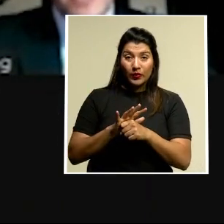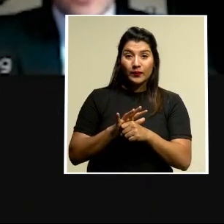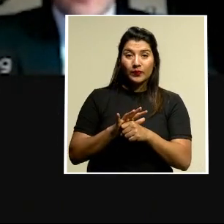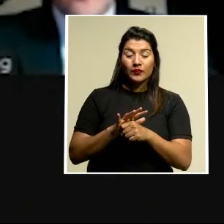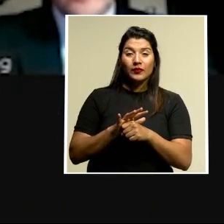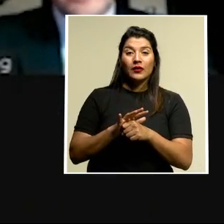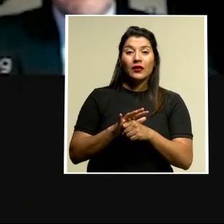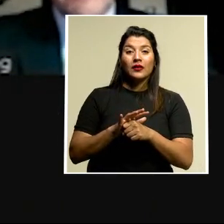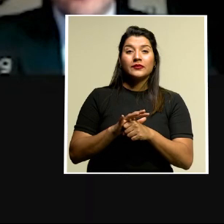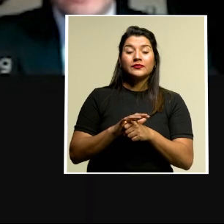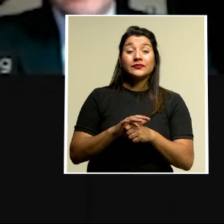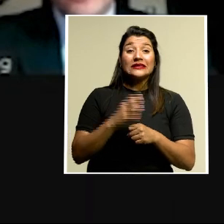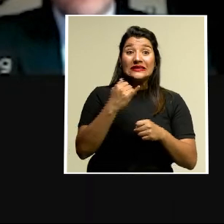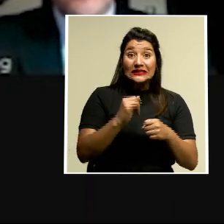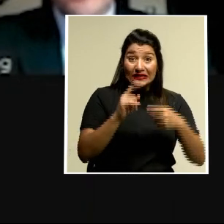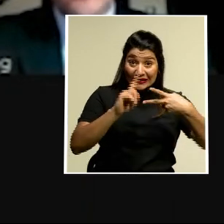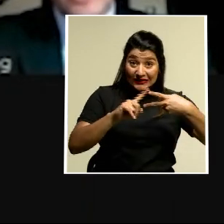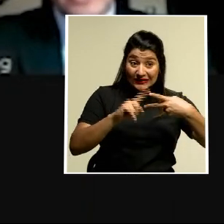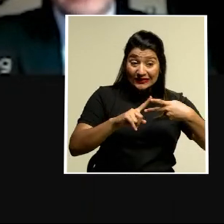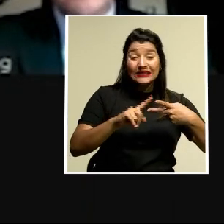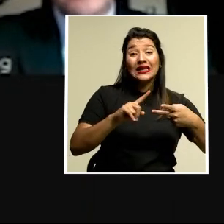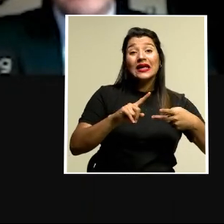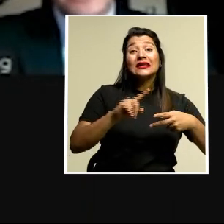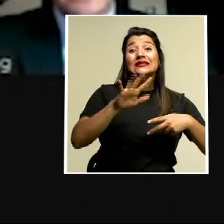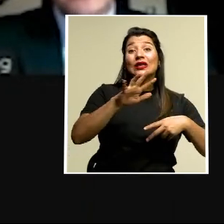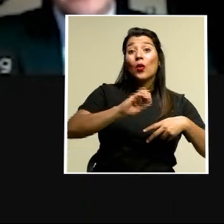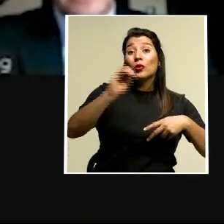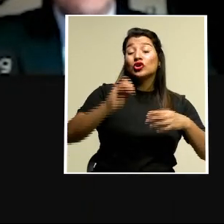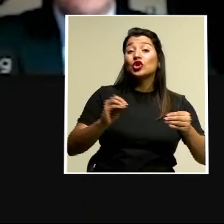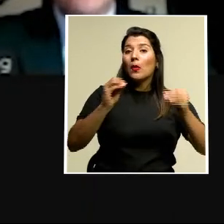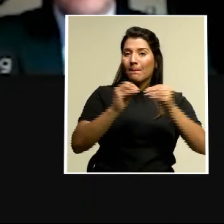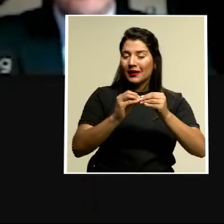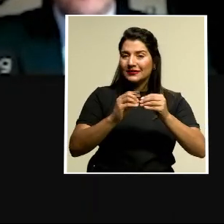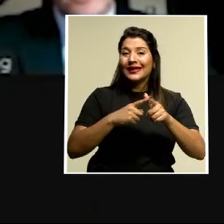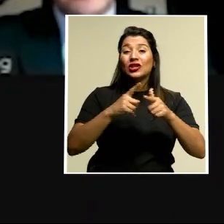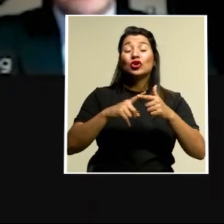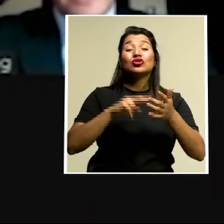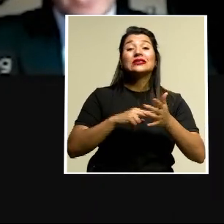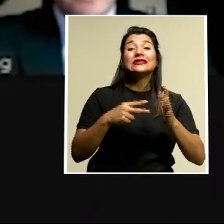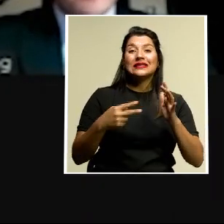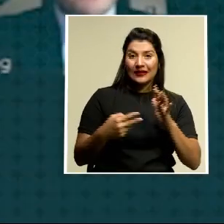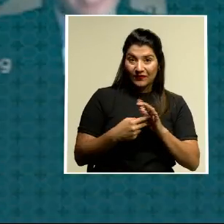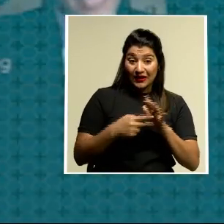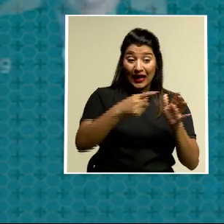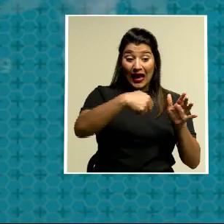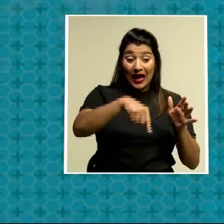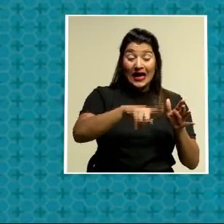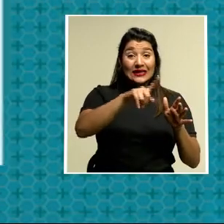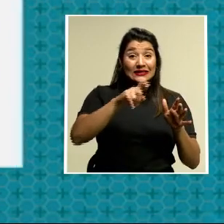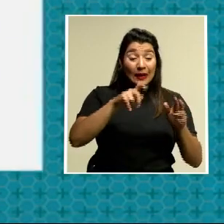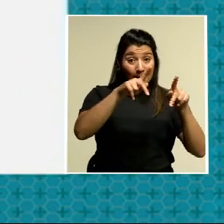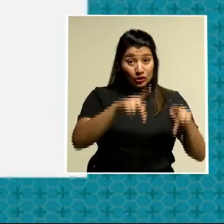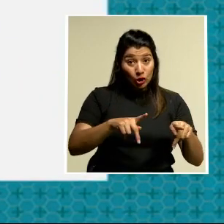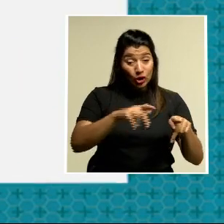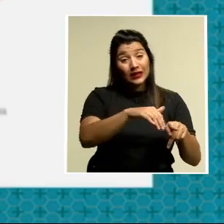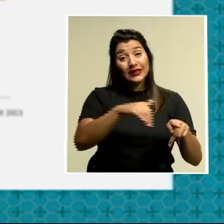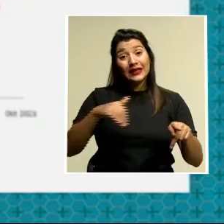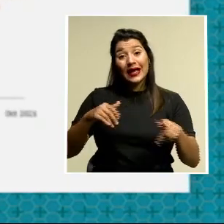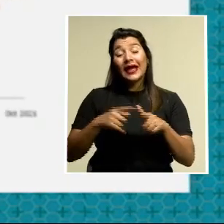un 10%. Si dibujamos 2 escenarios potenciales de un incremento discreto de